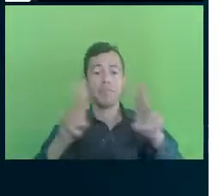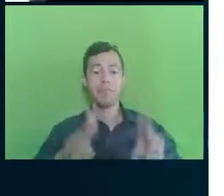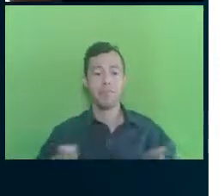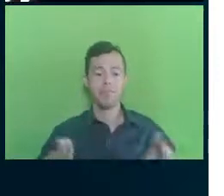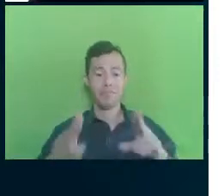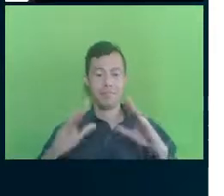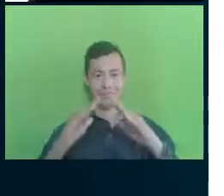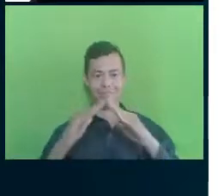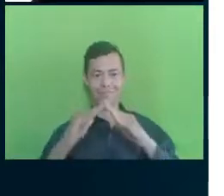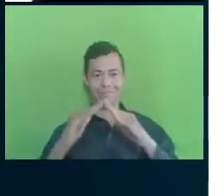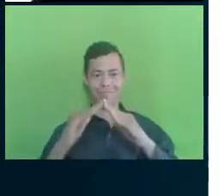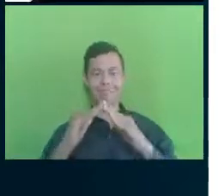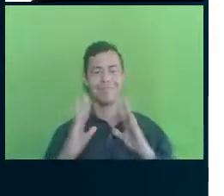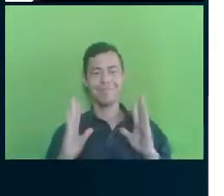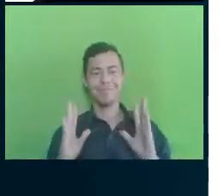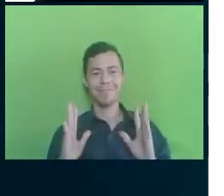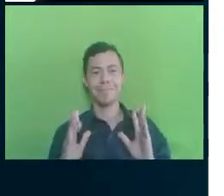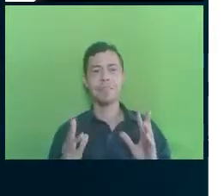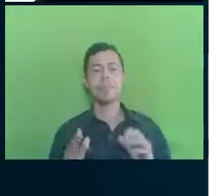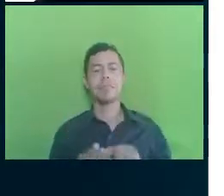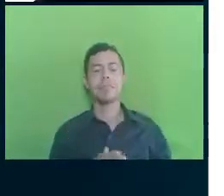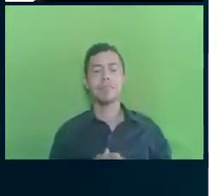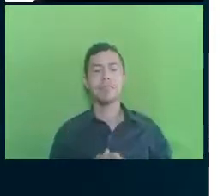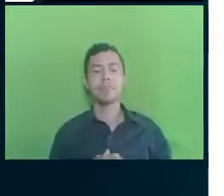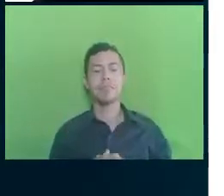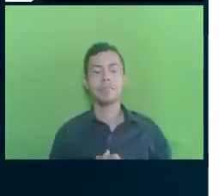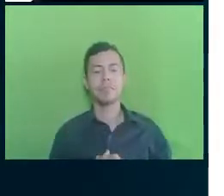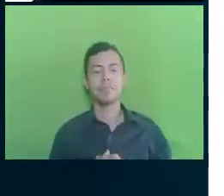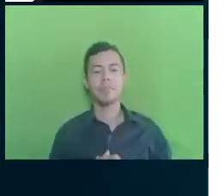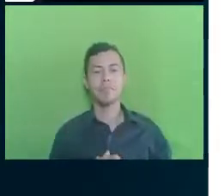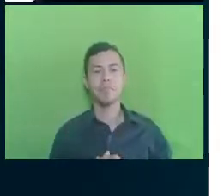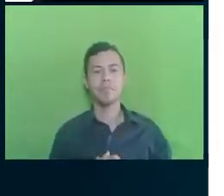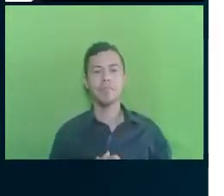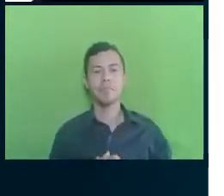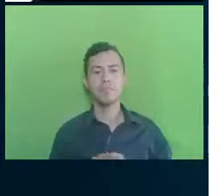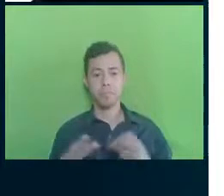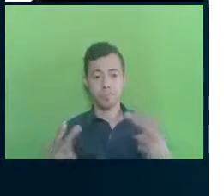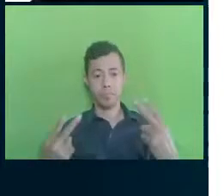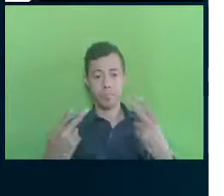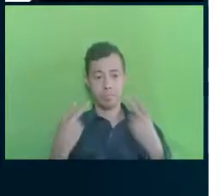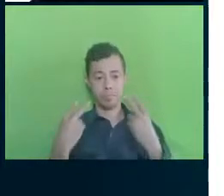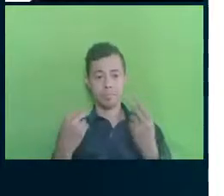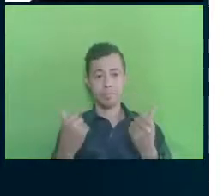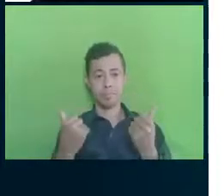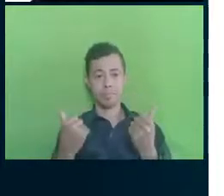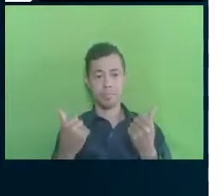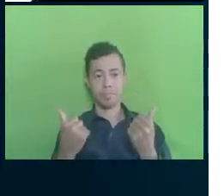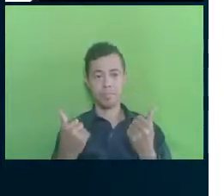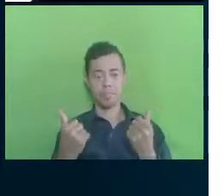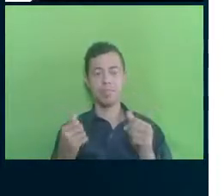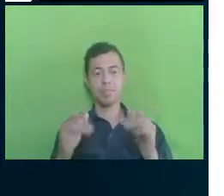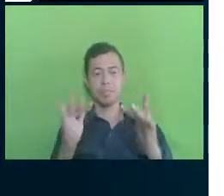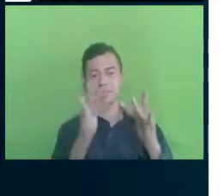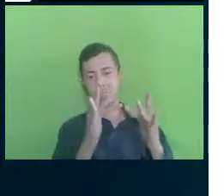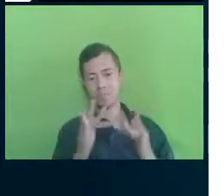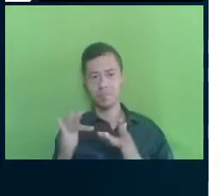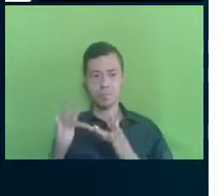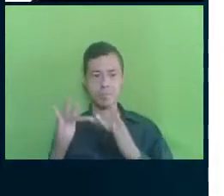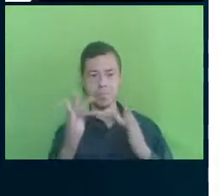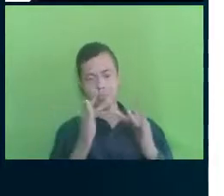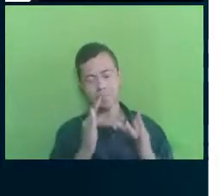casa, o bueno, si me están viendo a través de este, evidentemente, pues están conectados al